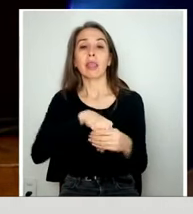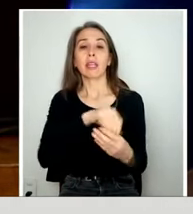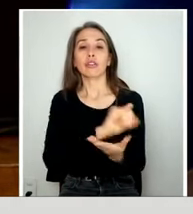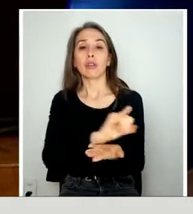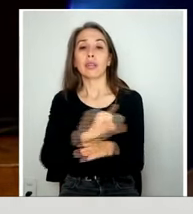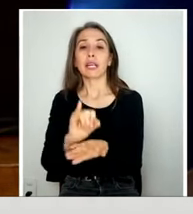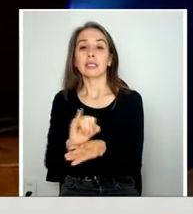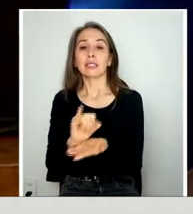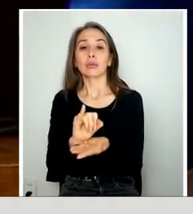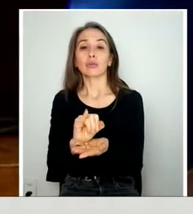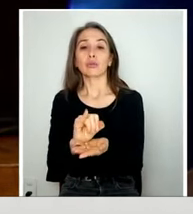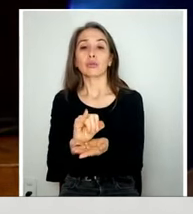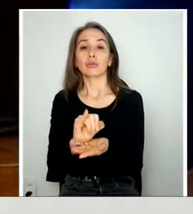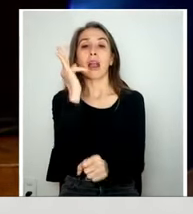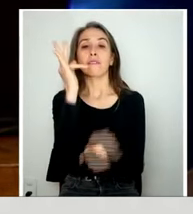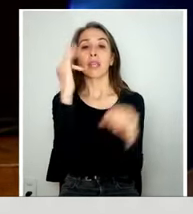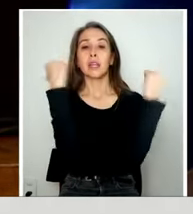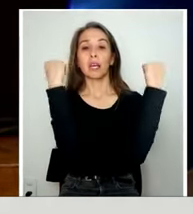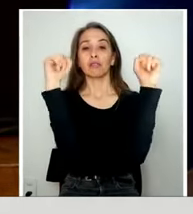federaciones